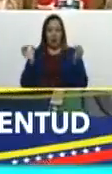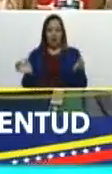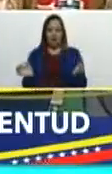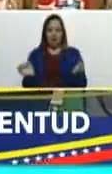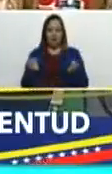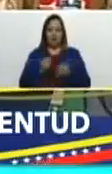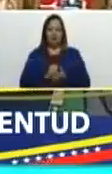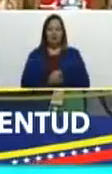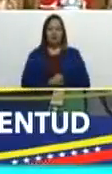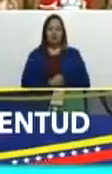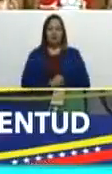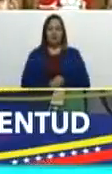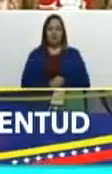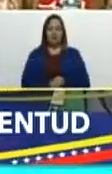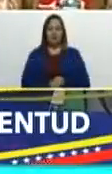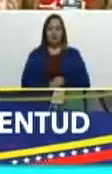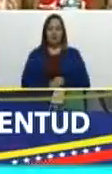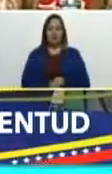Om.